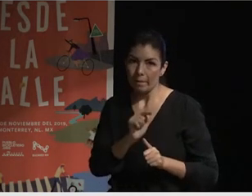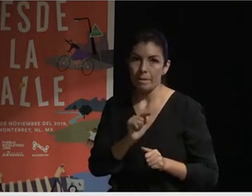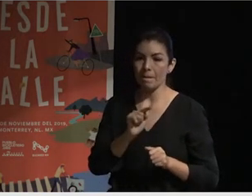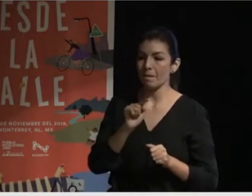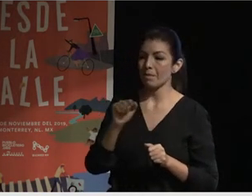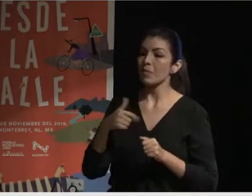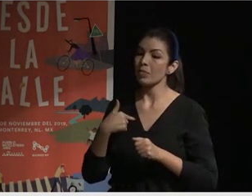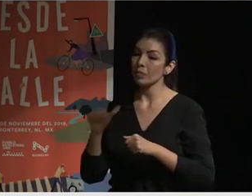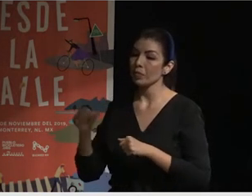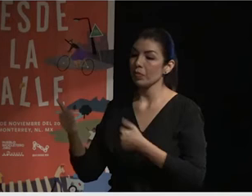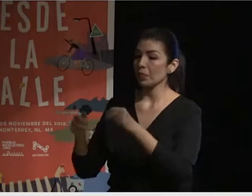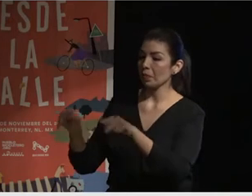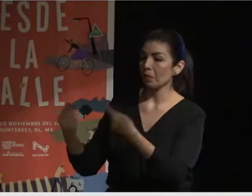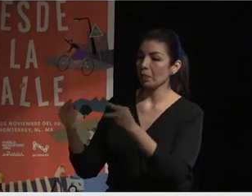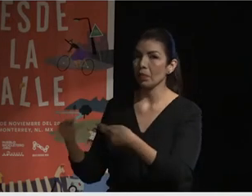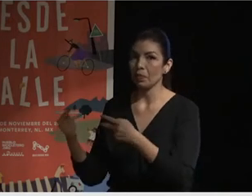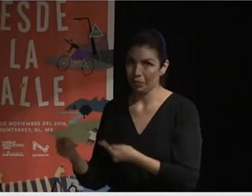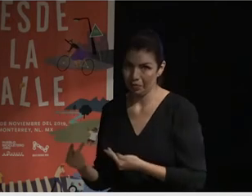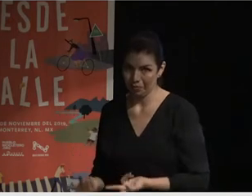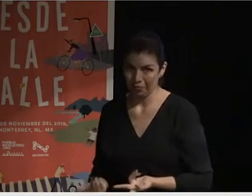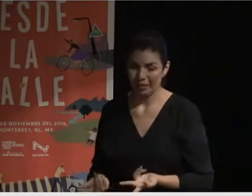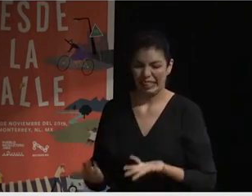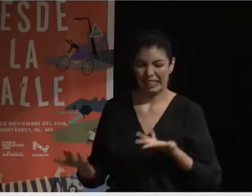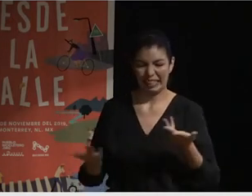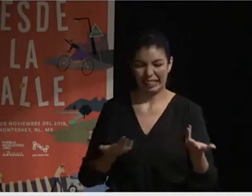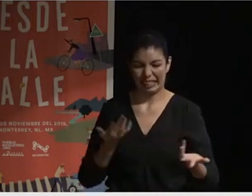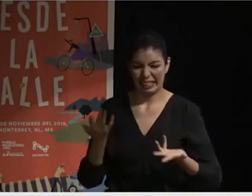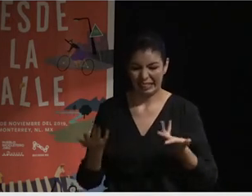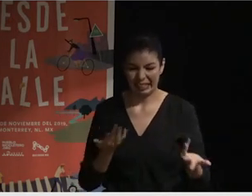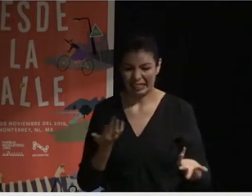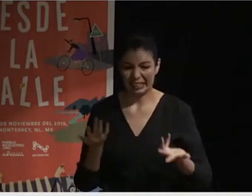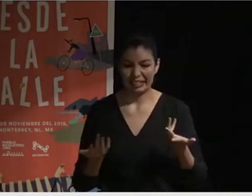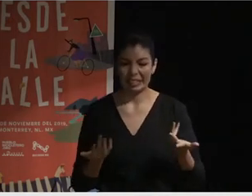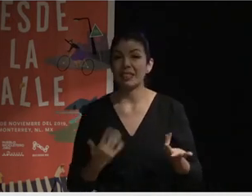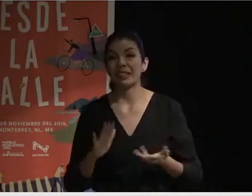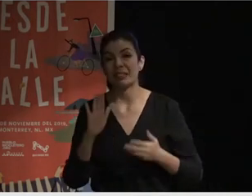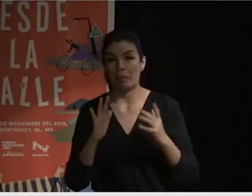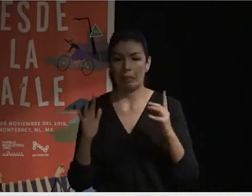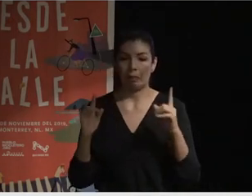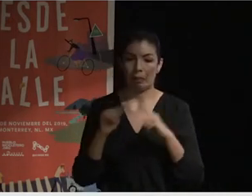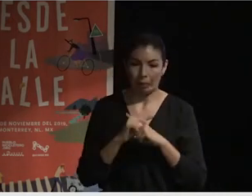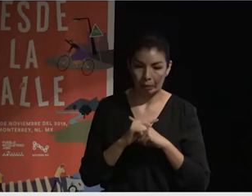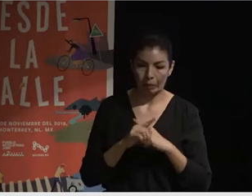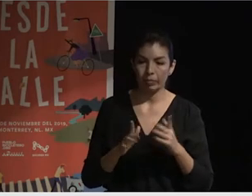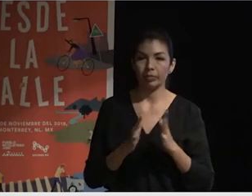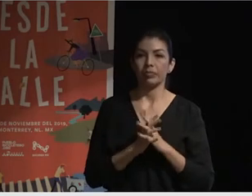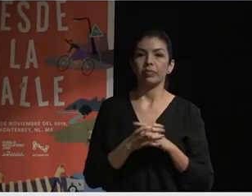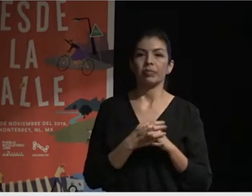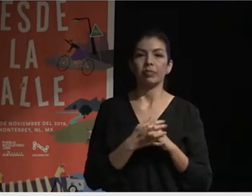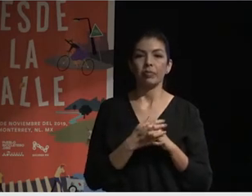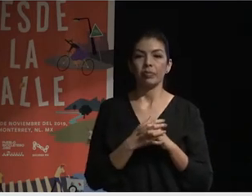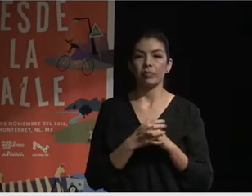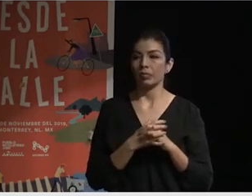los grandes consensos que hay ahora en el debate internacional, ¿no? Para reubicarnos. Y en estos procesos de gentrificación,